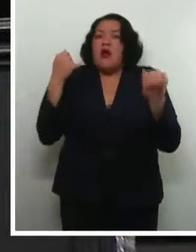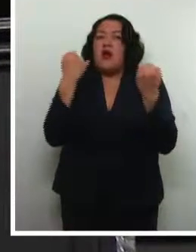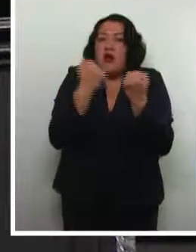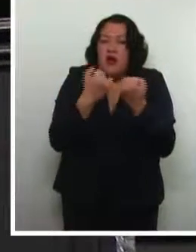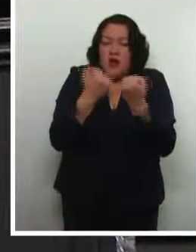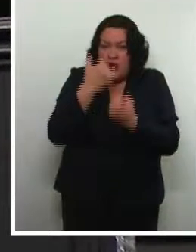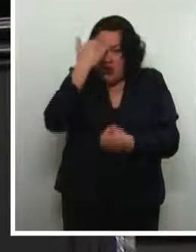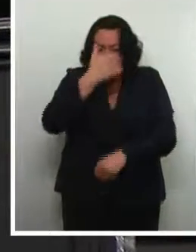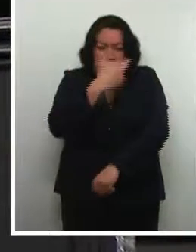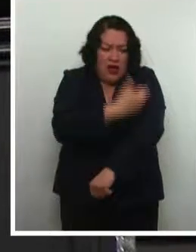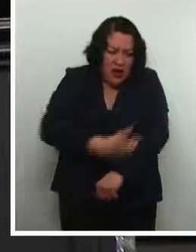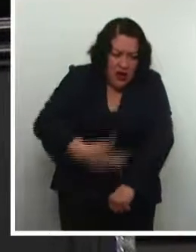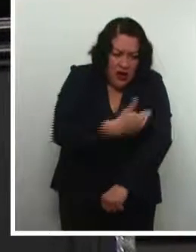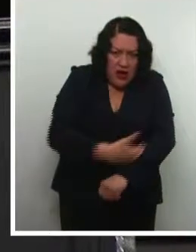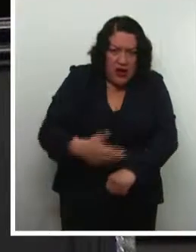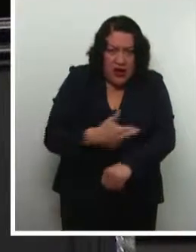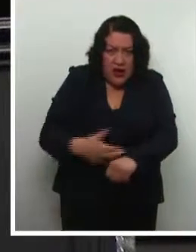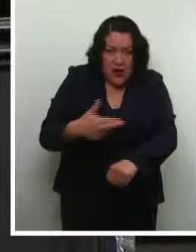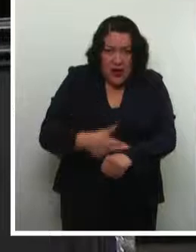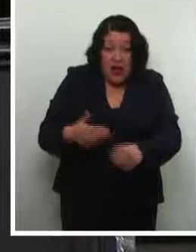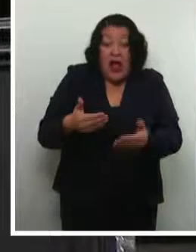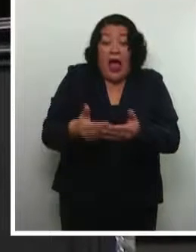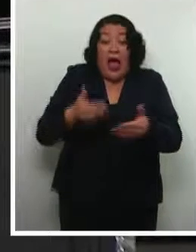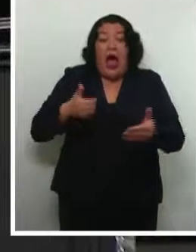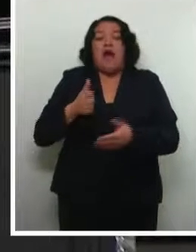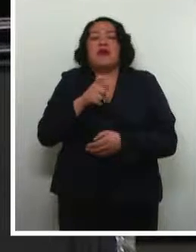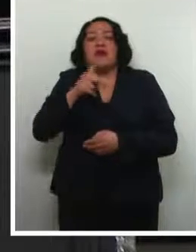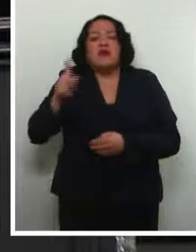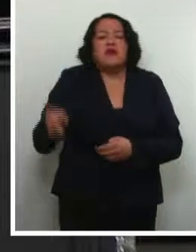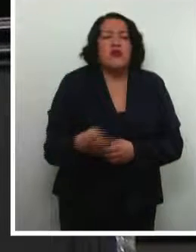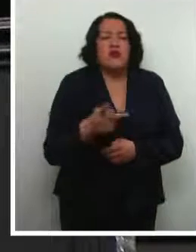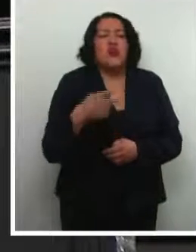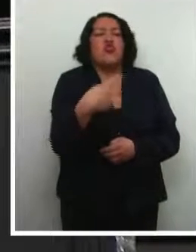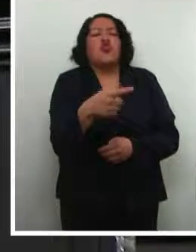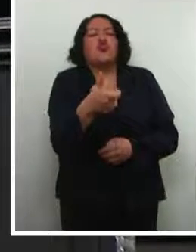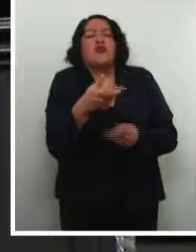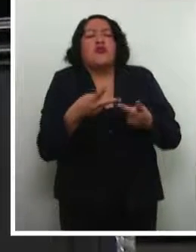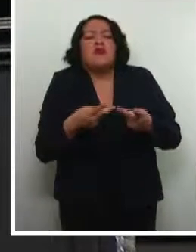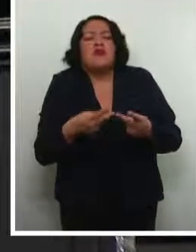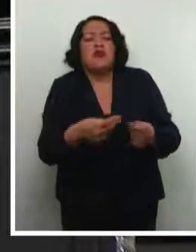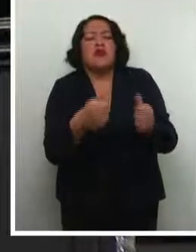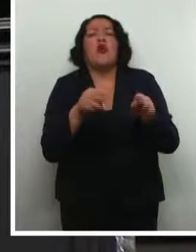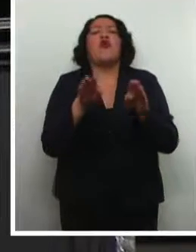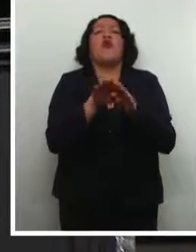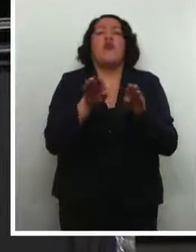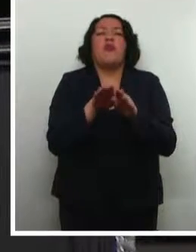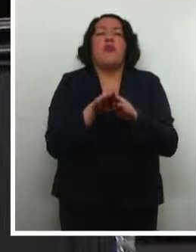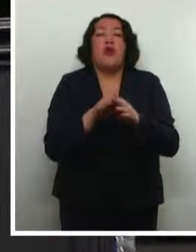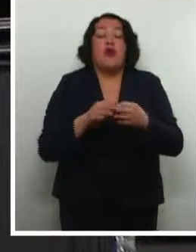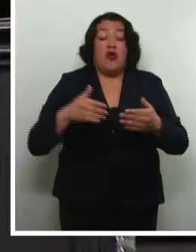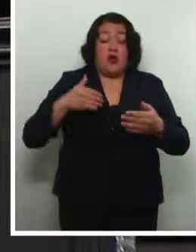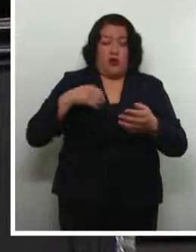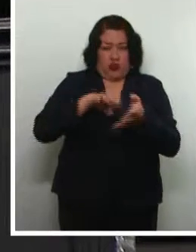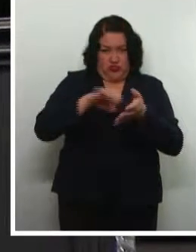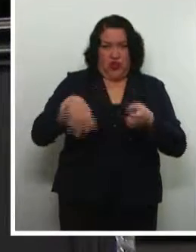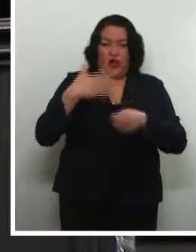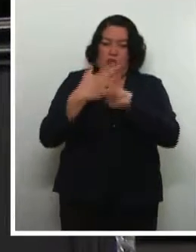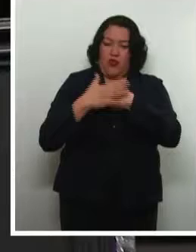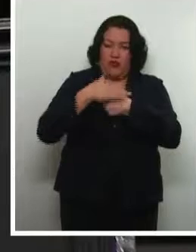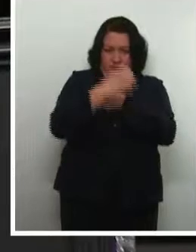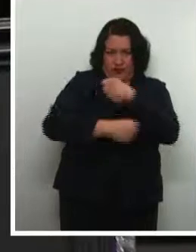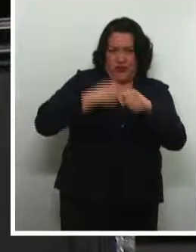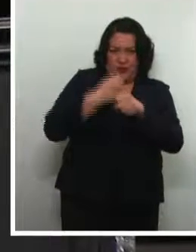cualquier medida relacionada con el presupuesto, tanto para su elaboración como para